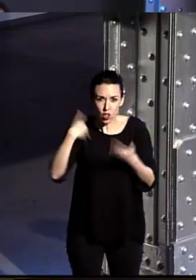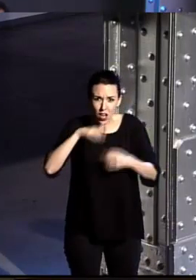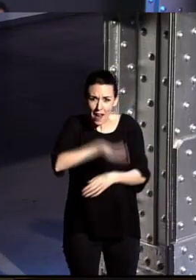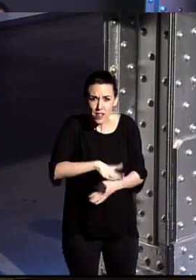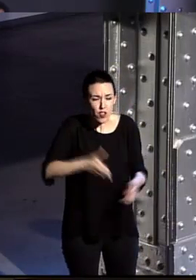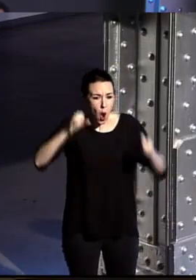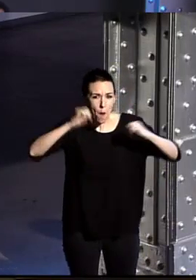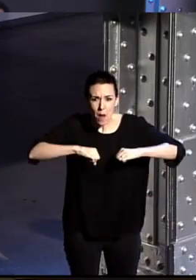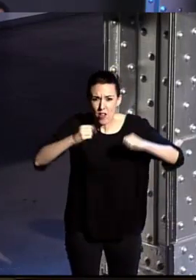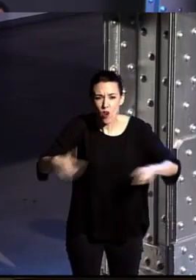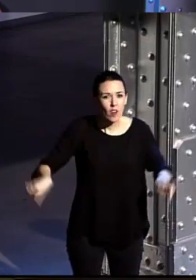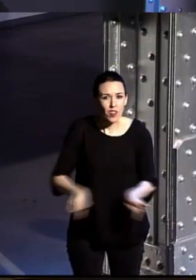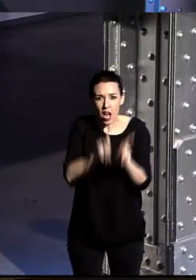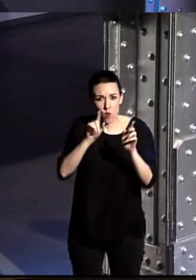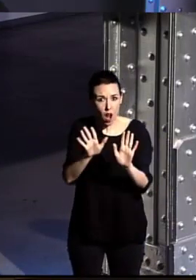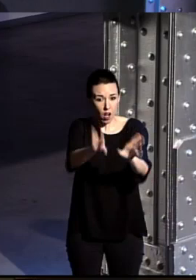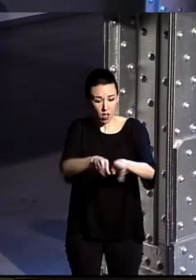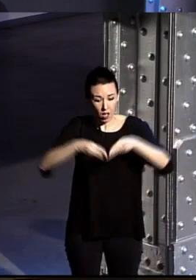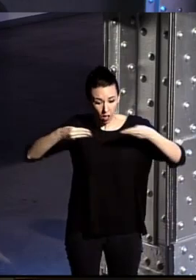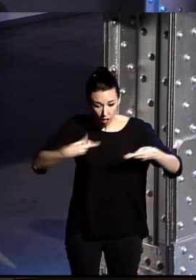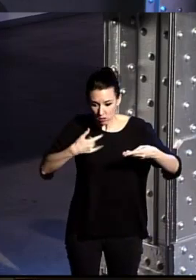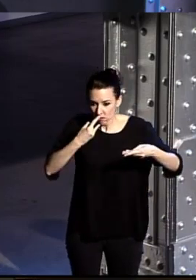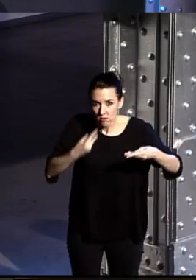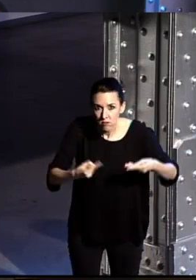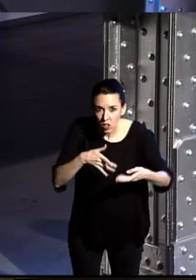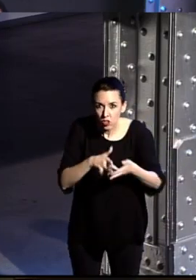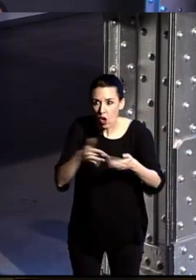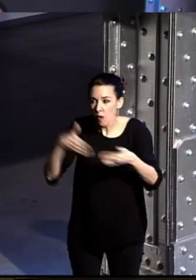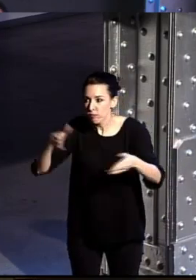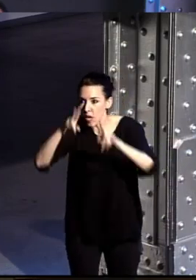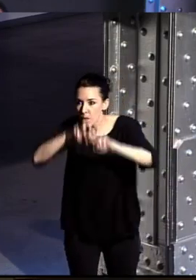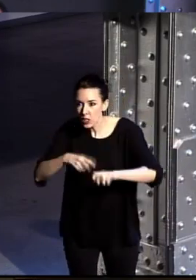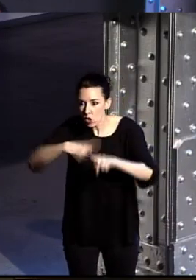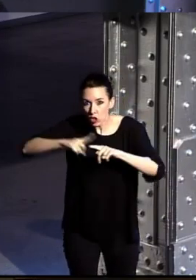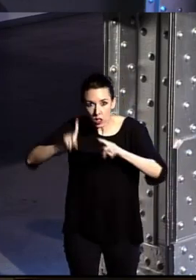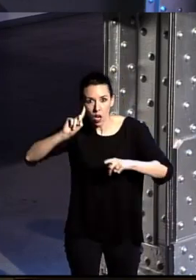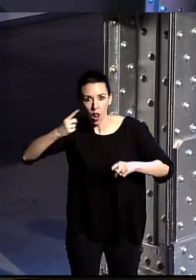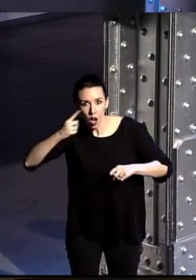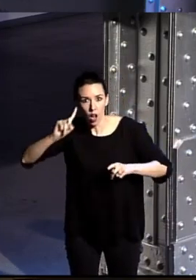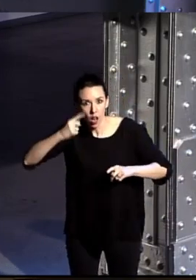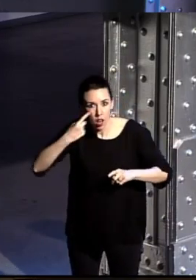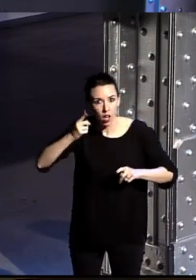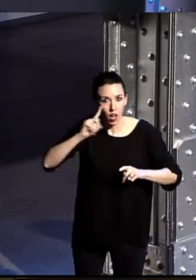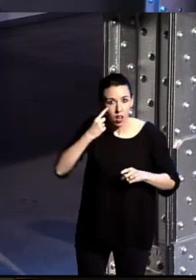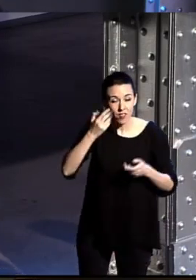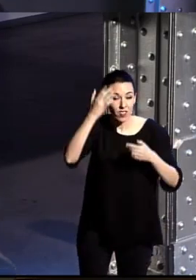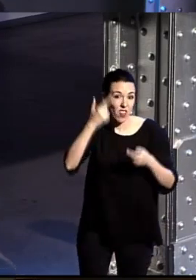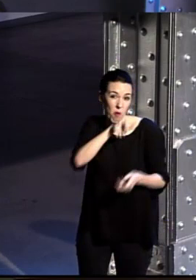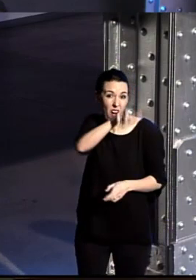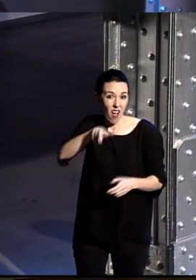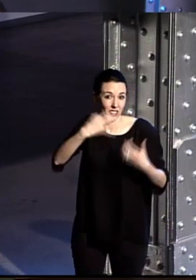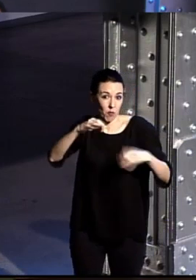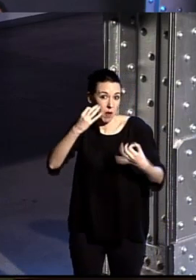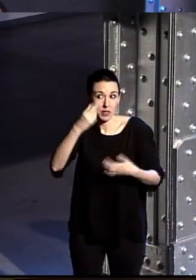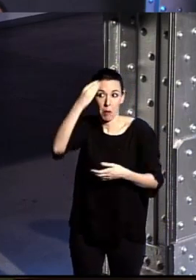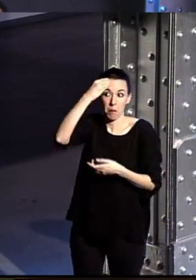llega de mayor y que te lleva a abrir estas investigaciones y a encontrar muchas más cosas de las que el imaginario popular muchas veces dibuja